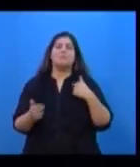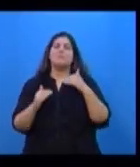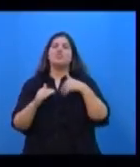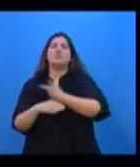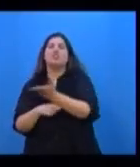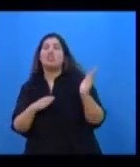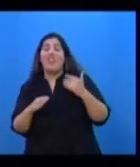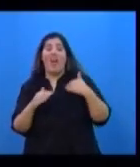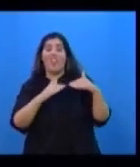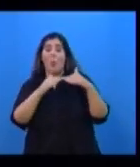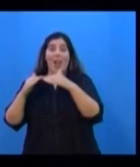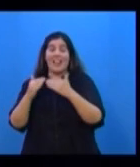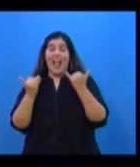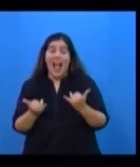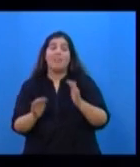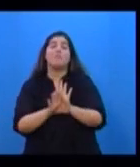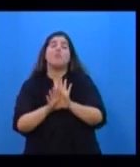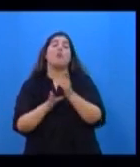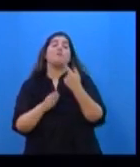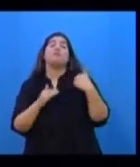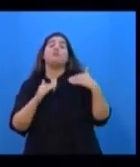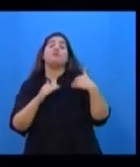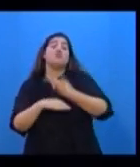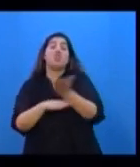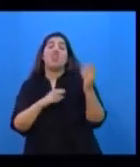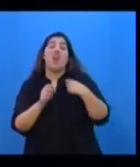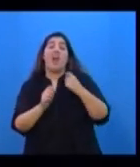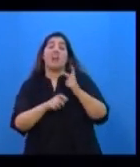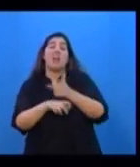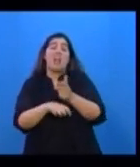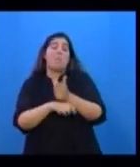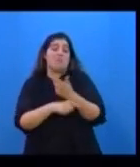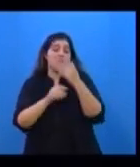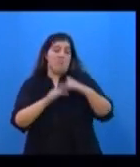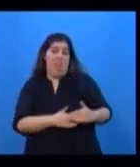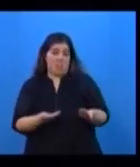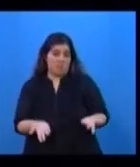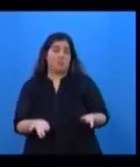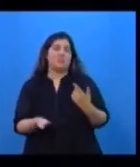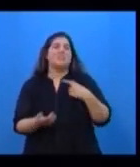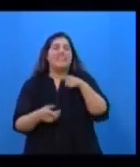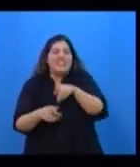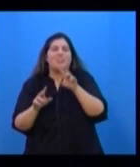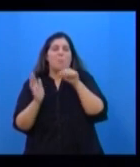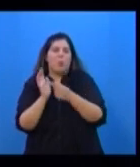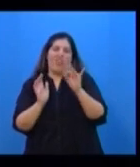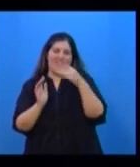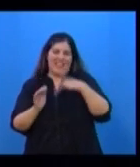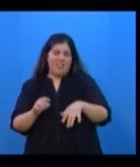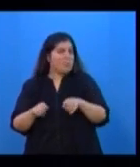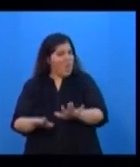opositor que en las primarias de agosto consiguió el 48% de los votos frente al 32% del liberal